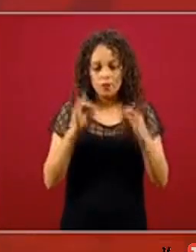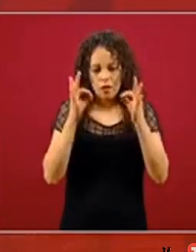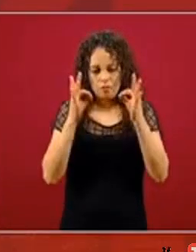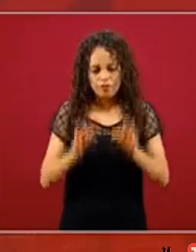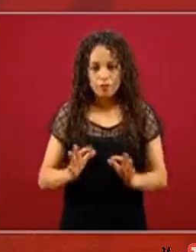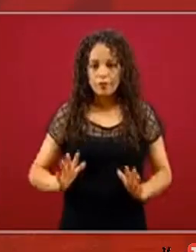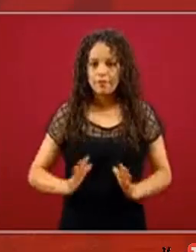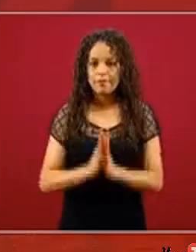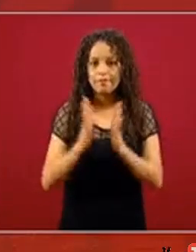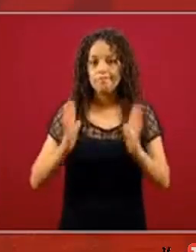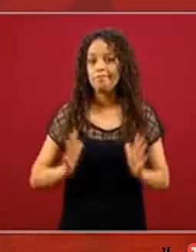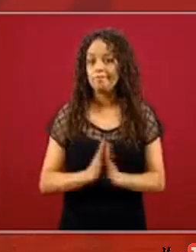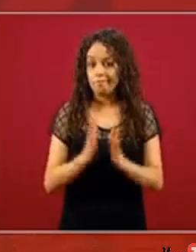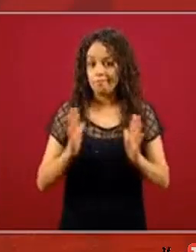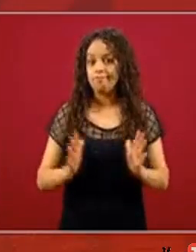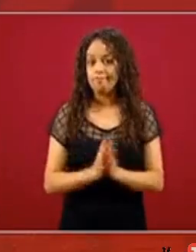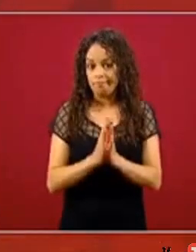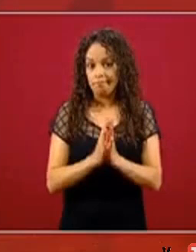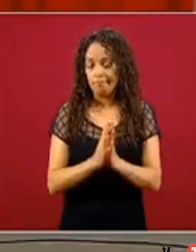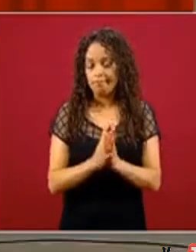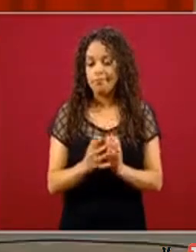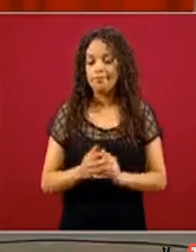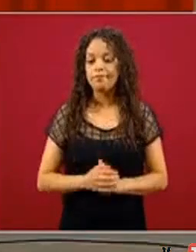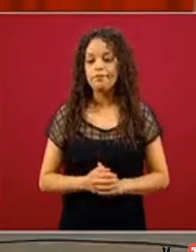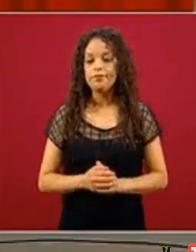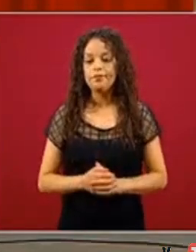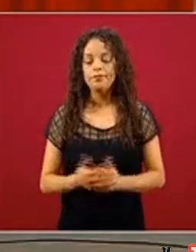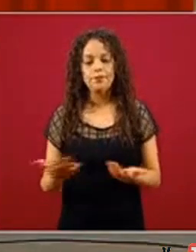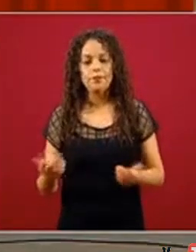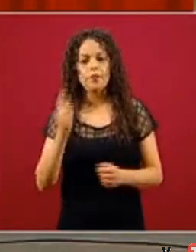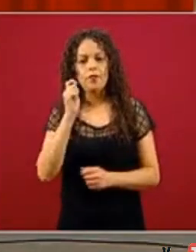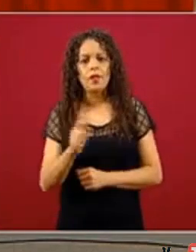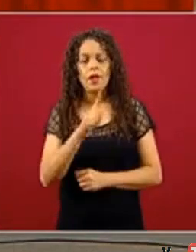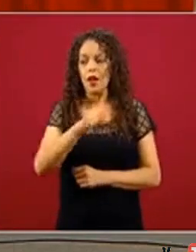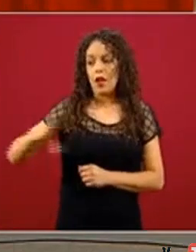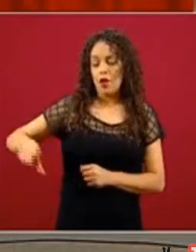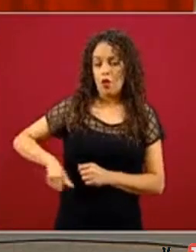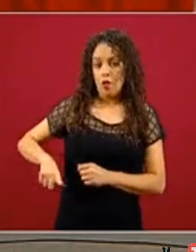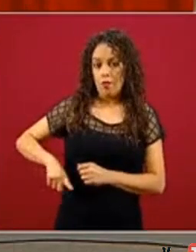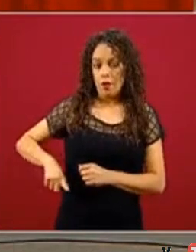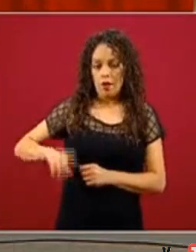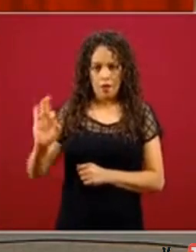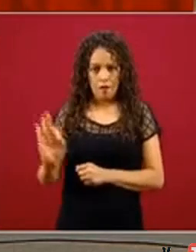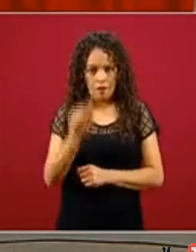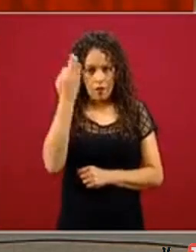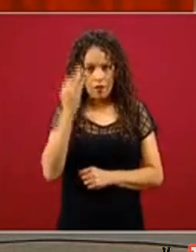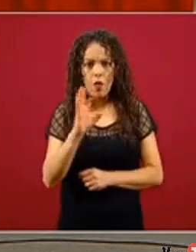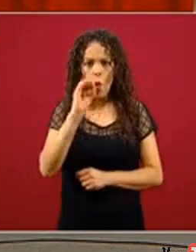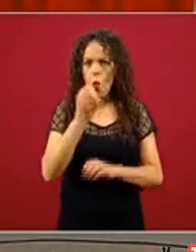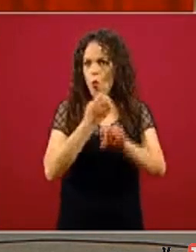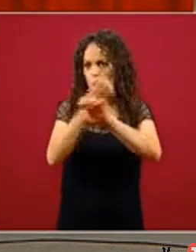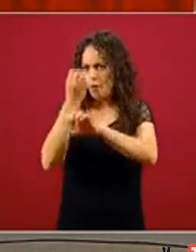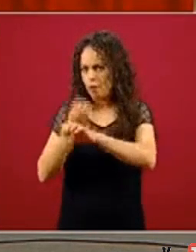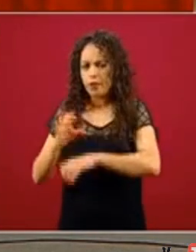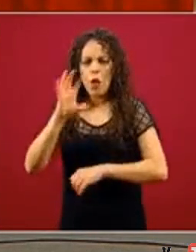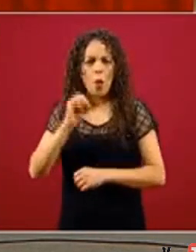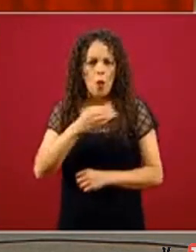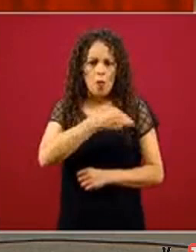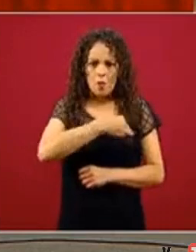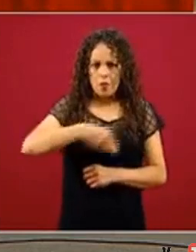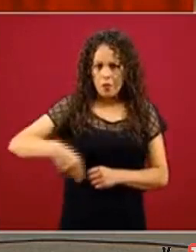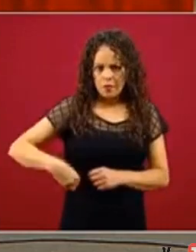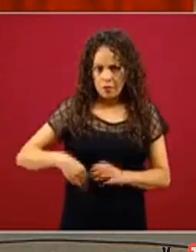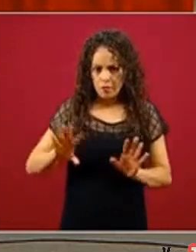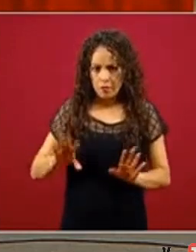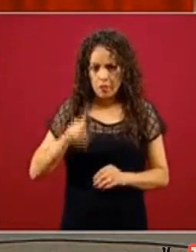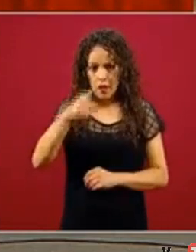la perspectiva de que el gobierno con una disposición administrativa, ya sea el gobierno federal o el estatal o el municipal, va a resolver,